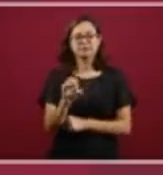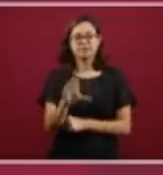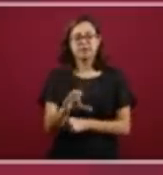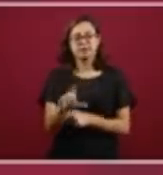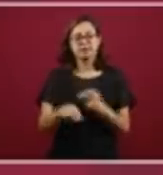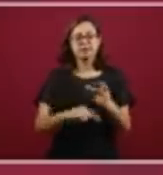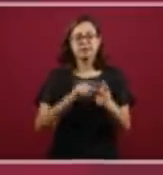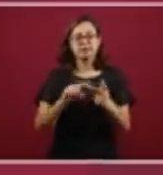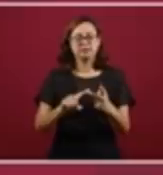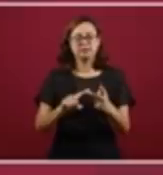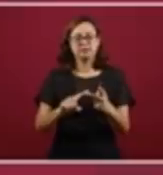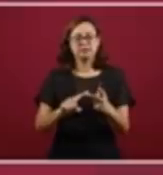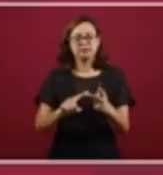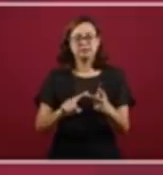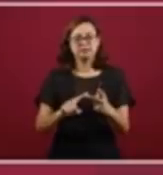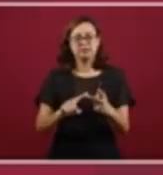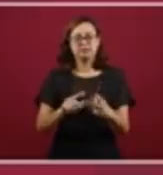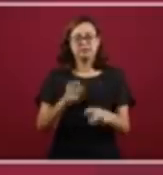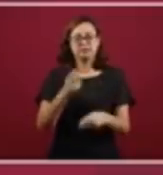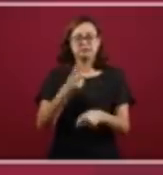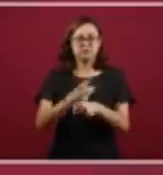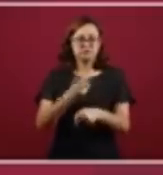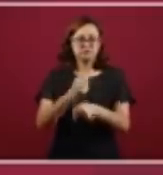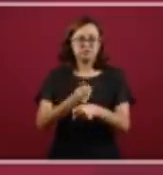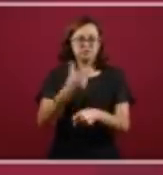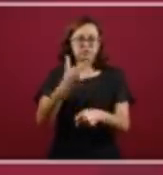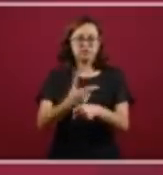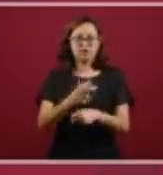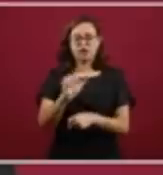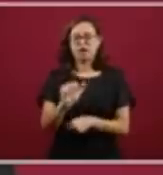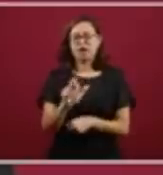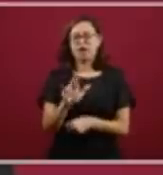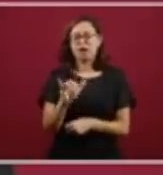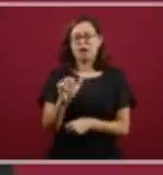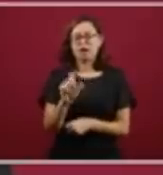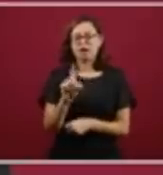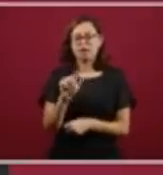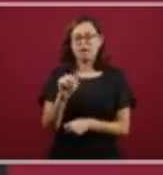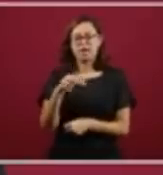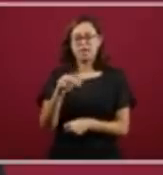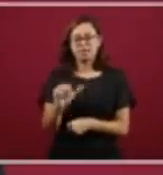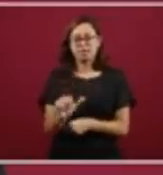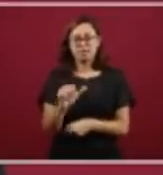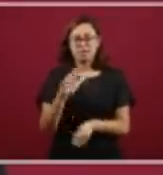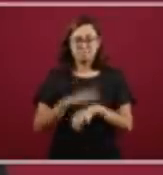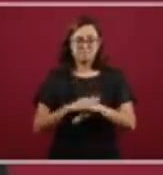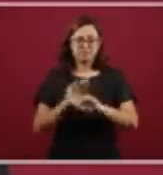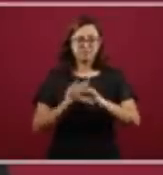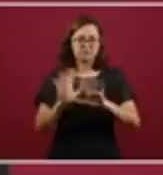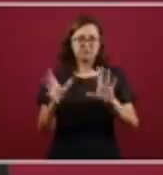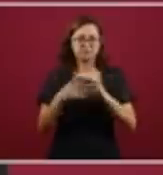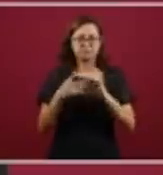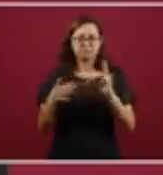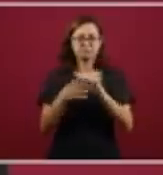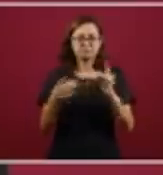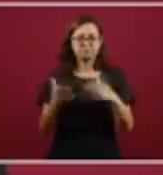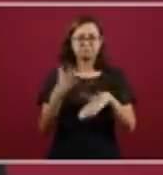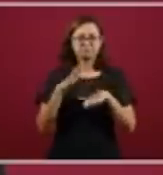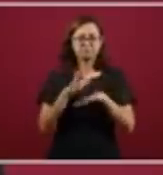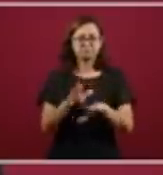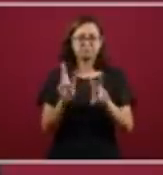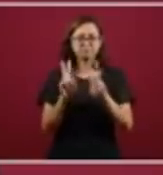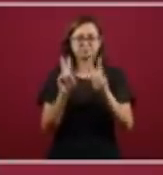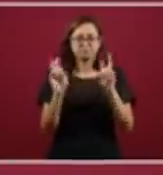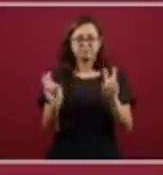luego sería Ariadna para especificar más sobre este